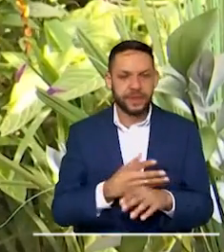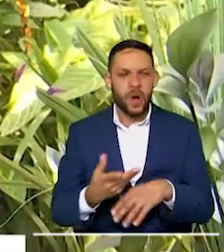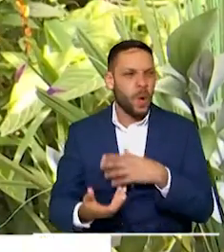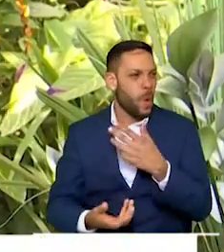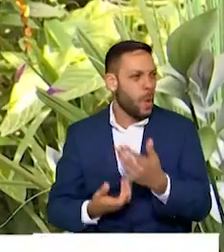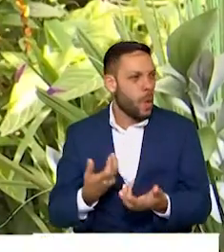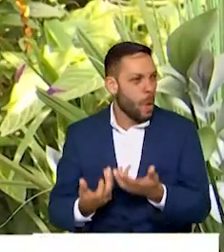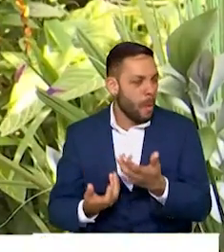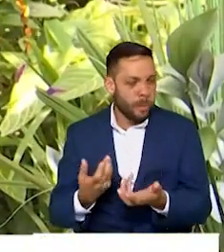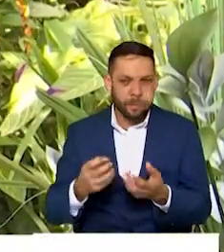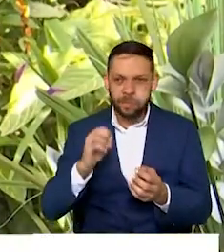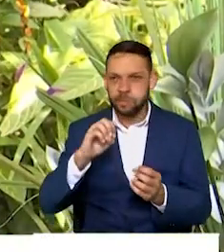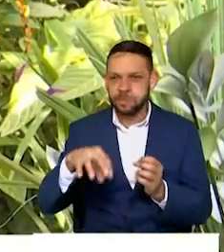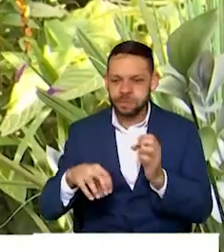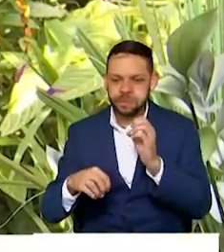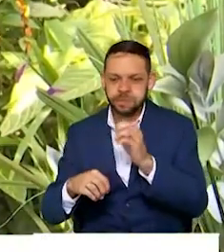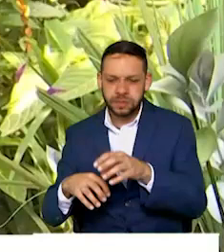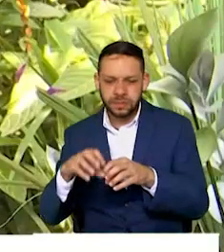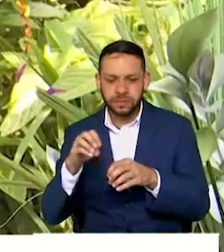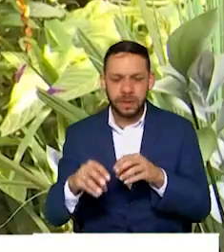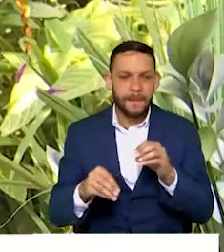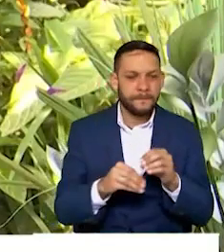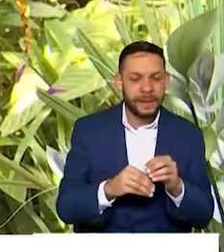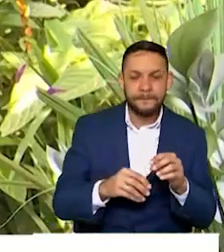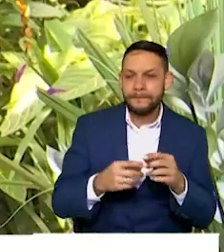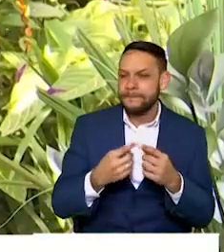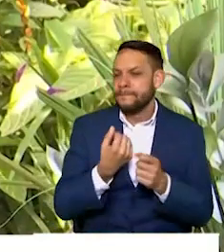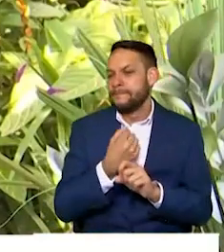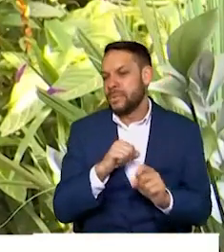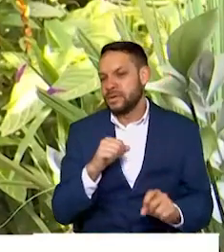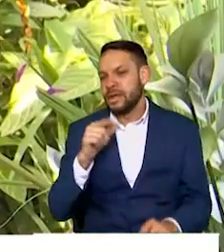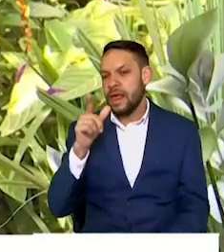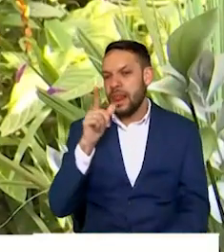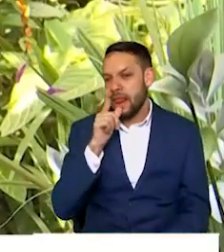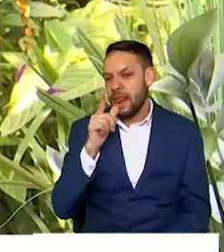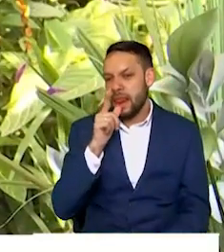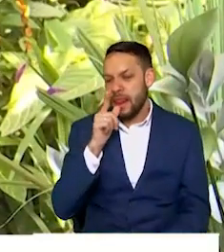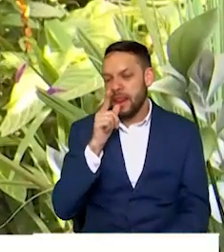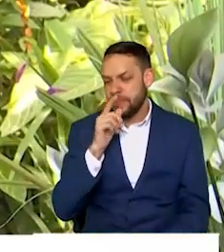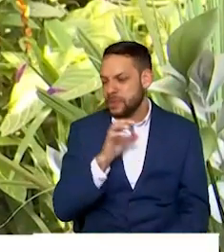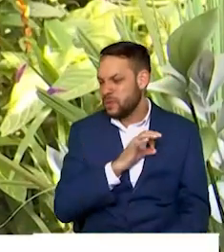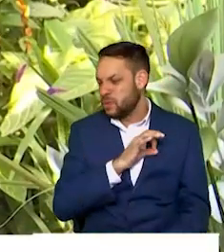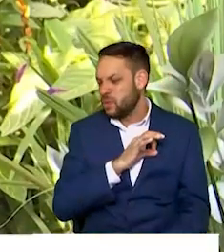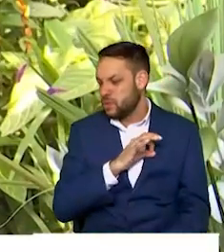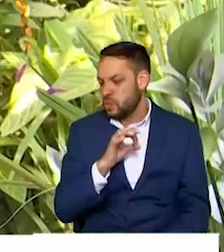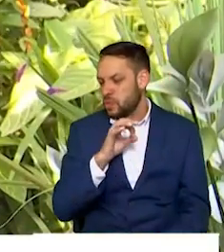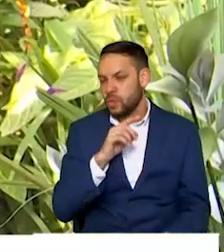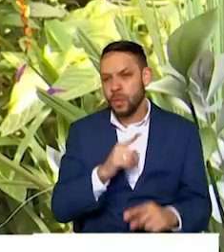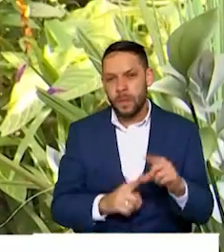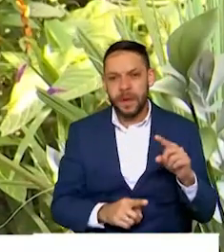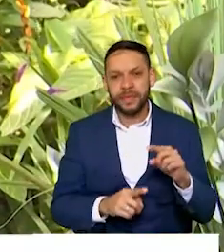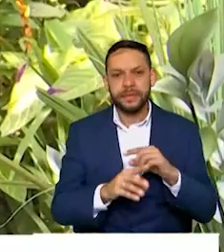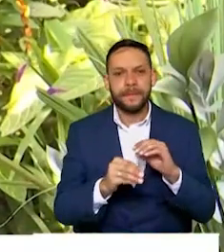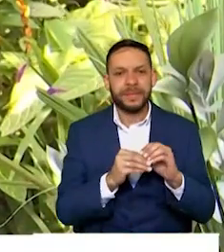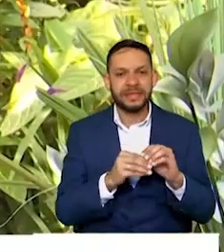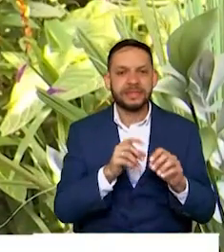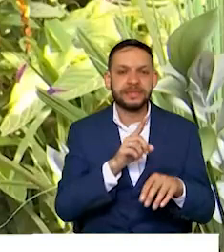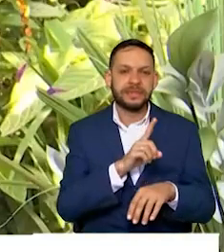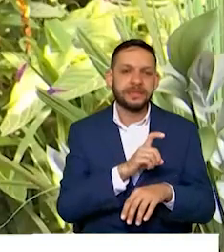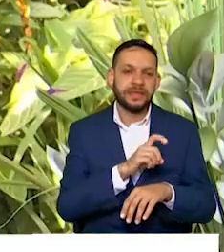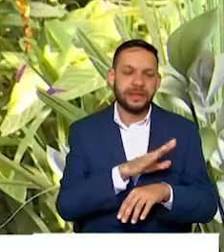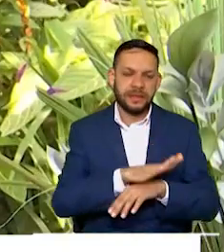de grasa, nada de trago. Y la última comida, que es lo más importante, debe ser entre 6 de la tarde y 7 de la